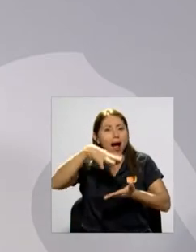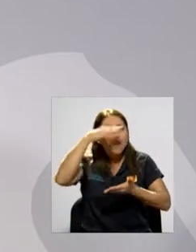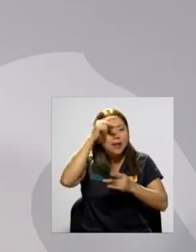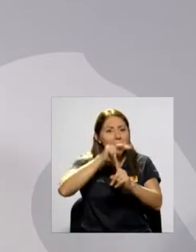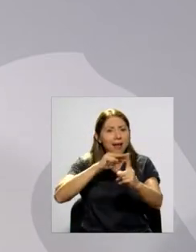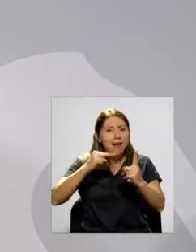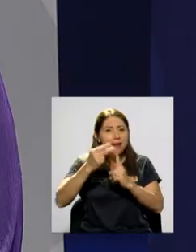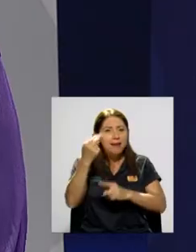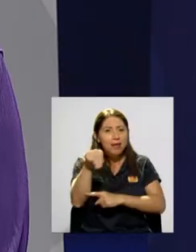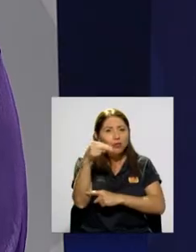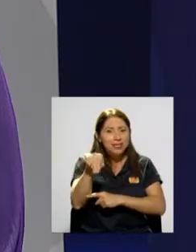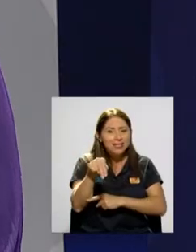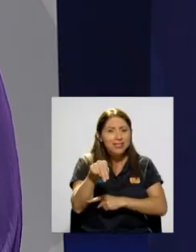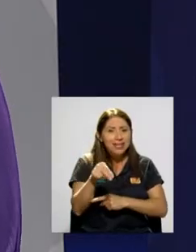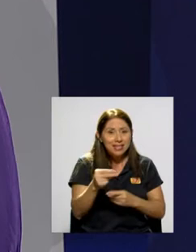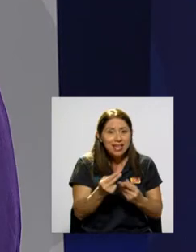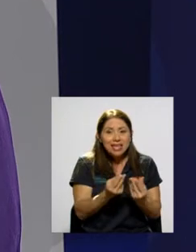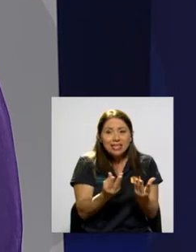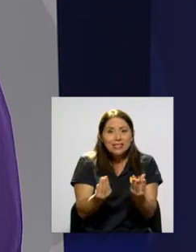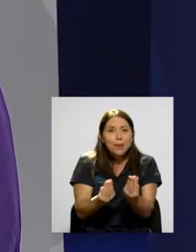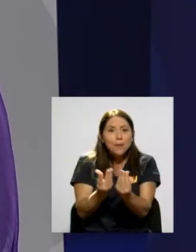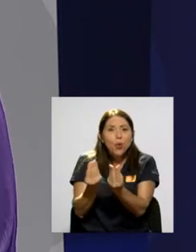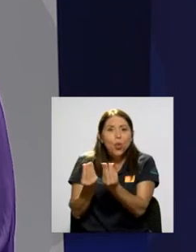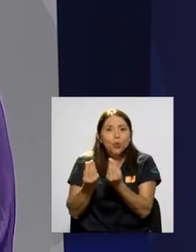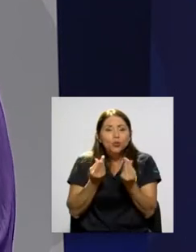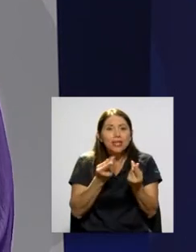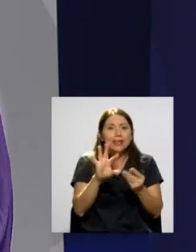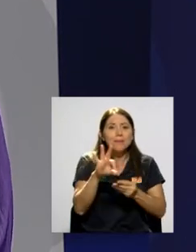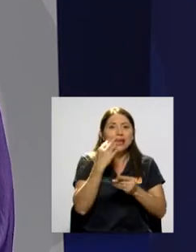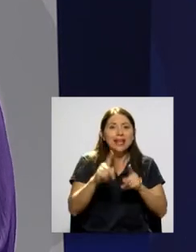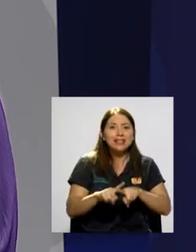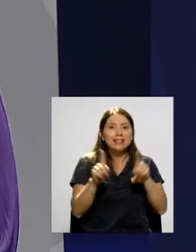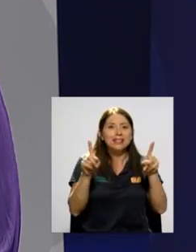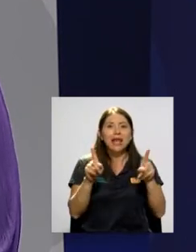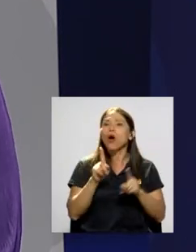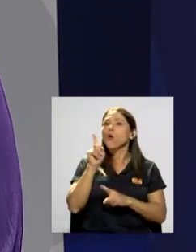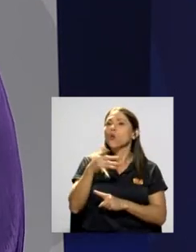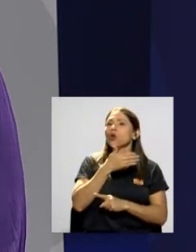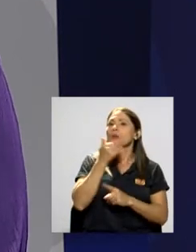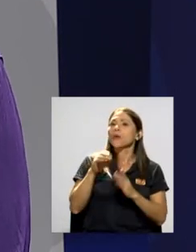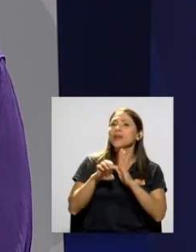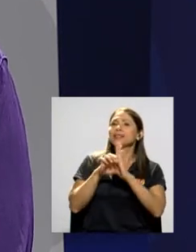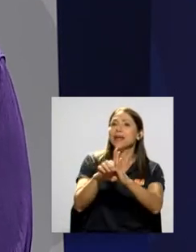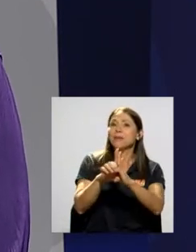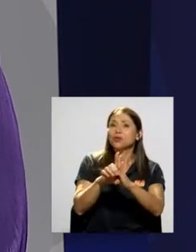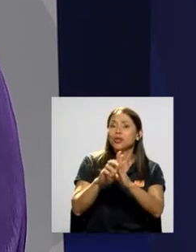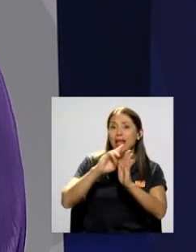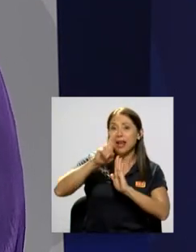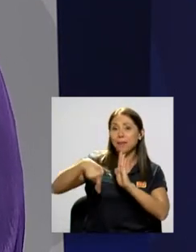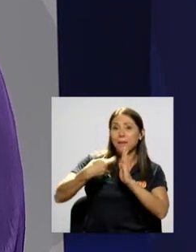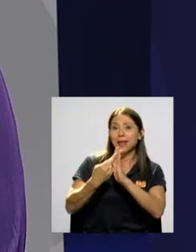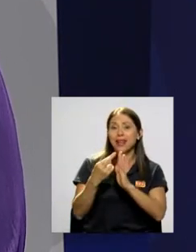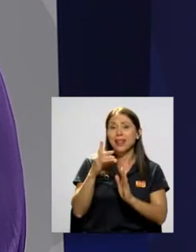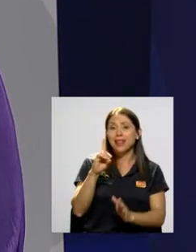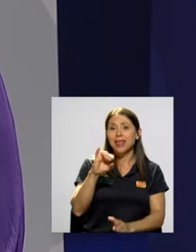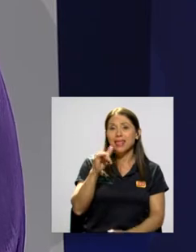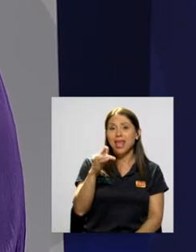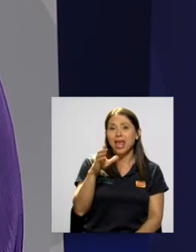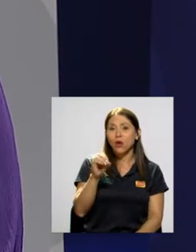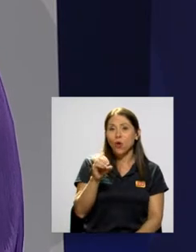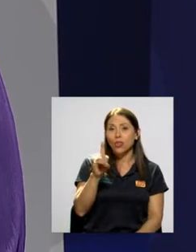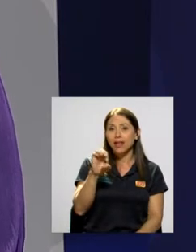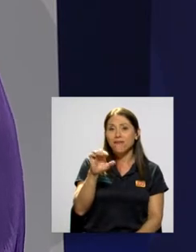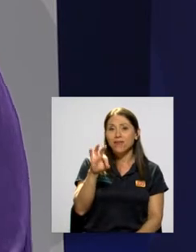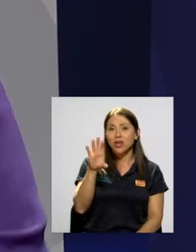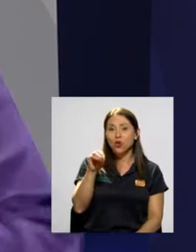una forma distinta? Sí, yo creo que aquí uno de los mejores ejemplos es el papel, nuevamente, que tuvo Diego Delfino en los reportajes en torno al cemento